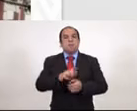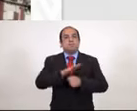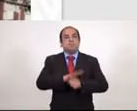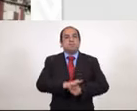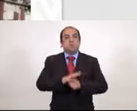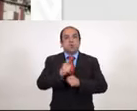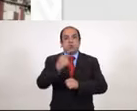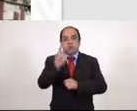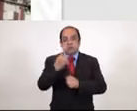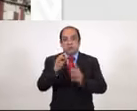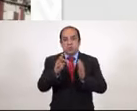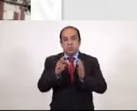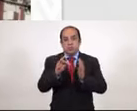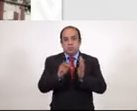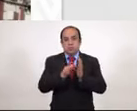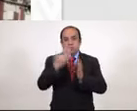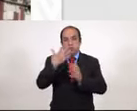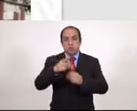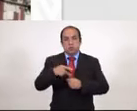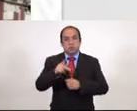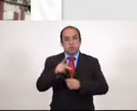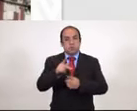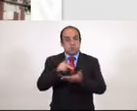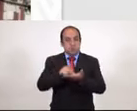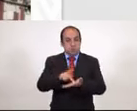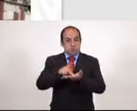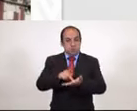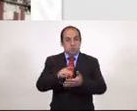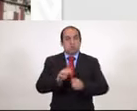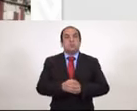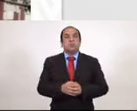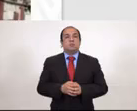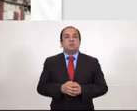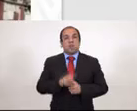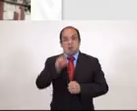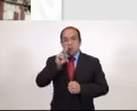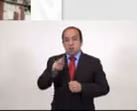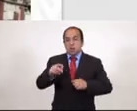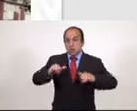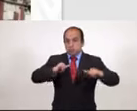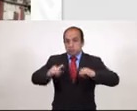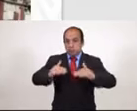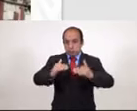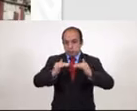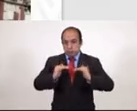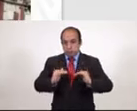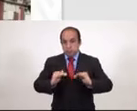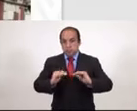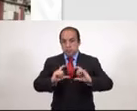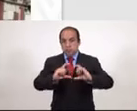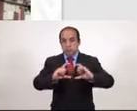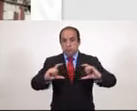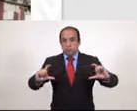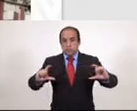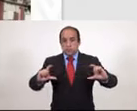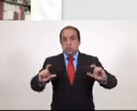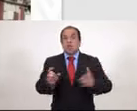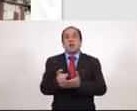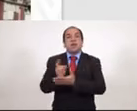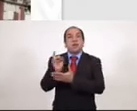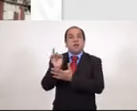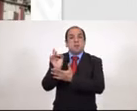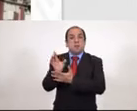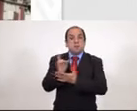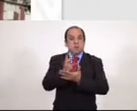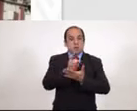por centímetro cuadrado. Lo que se ve en el mapa de abajo es esta trayectoria que parte de la planta de